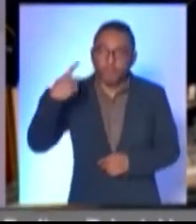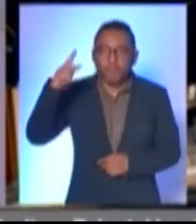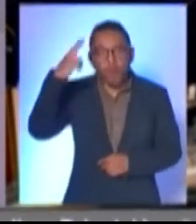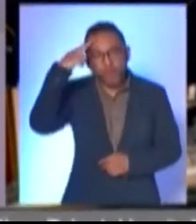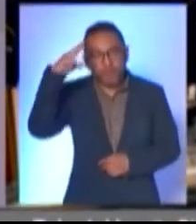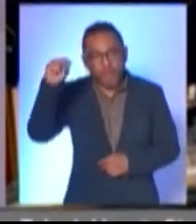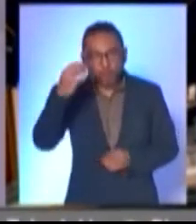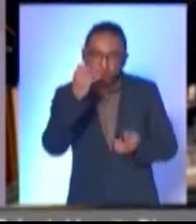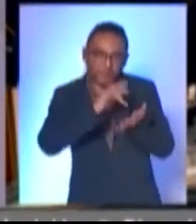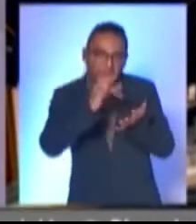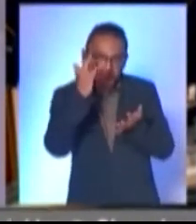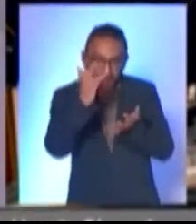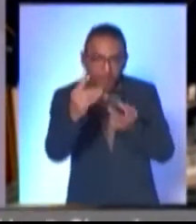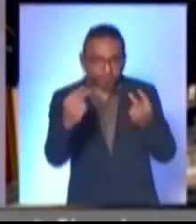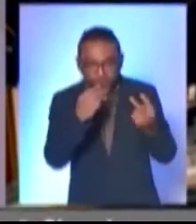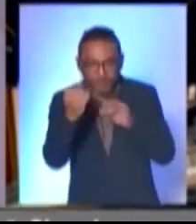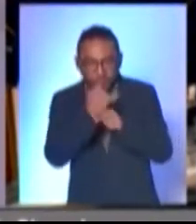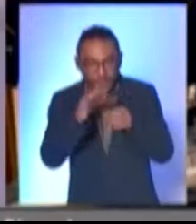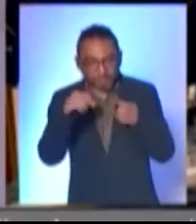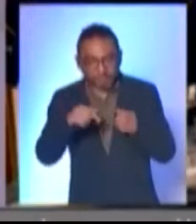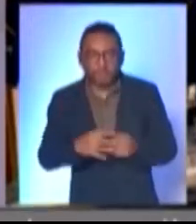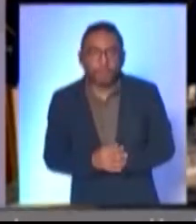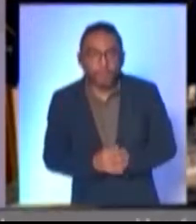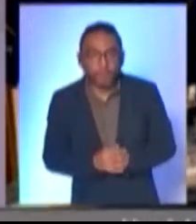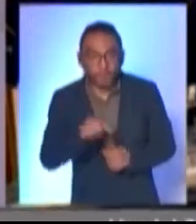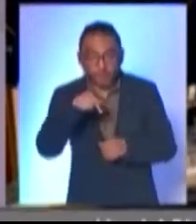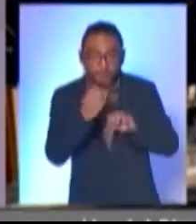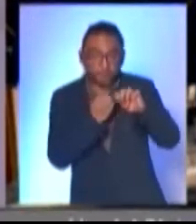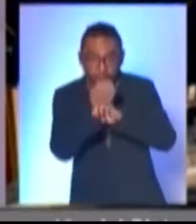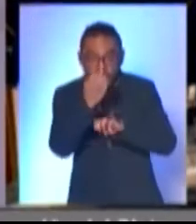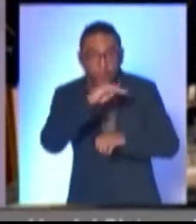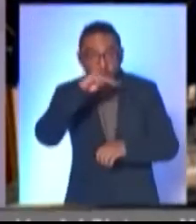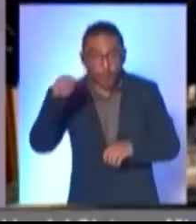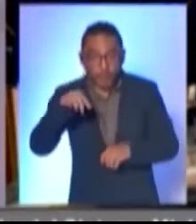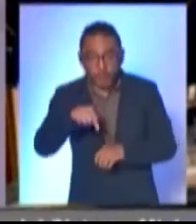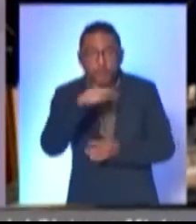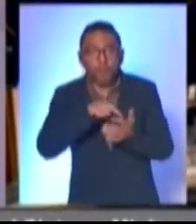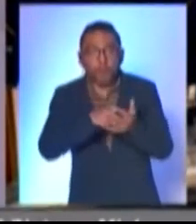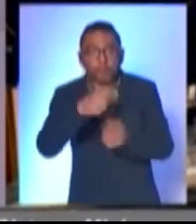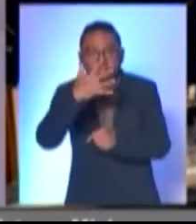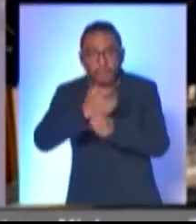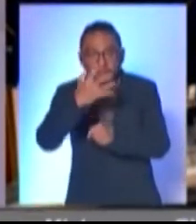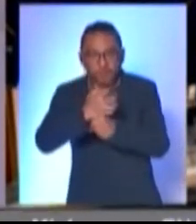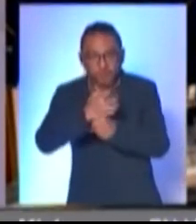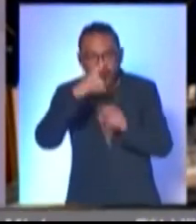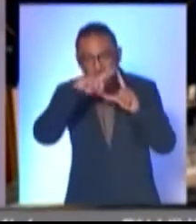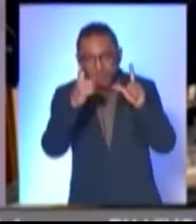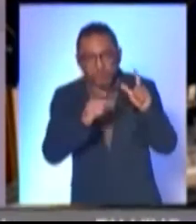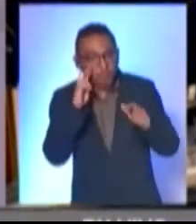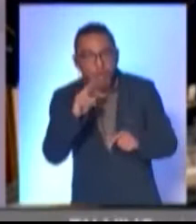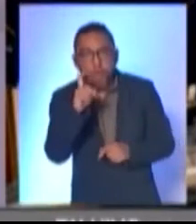Muchísimas gracias por seguir este espacio informativo. La entidad del Estado de Michoacán se ubica en quinto lugar nacional en abundancia de